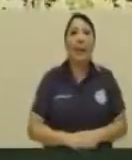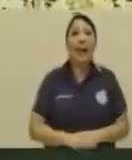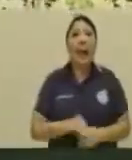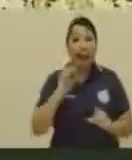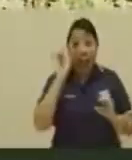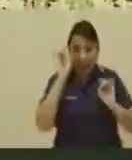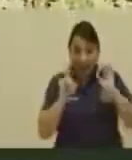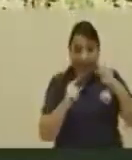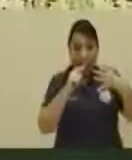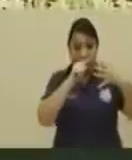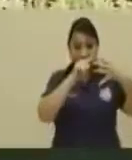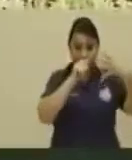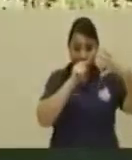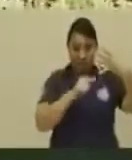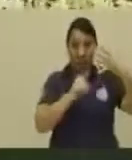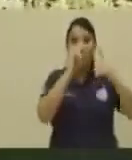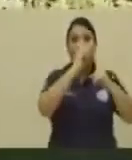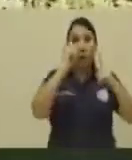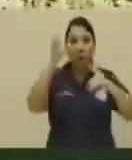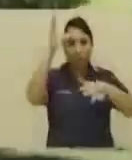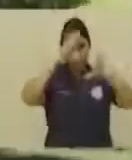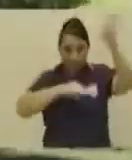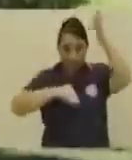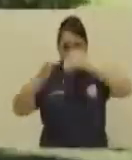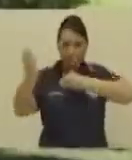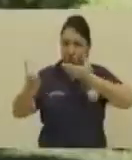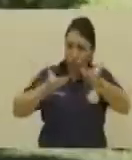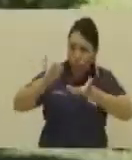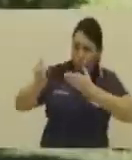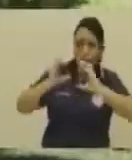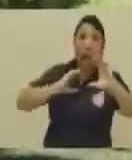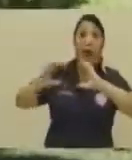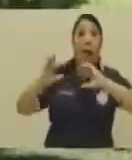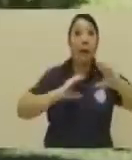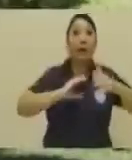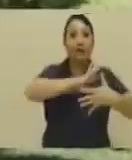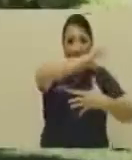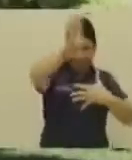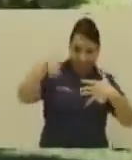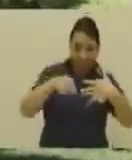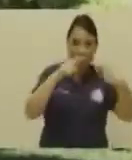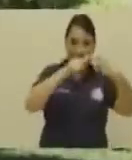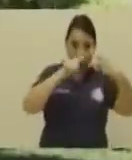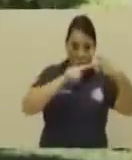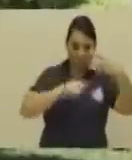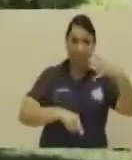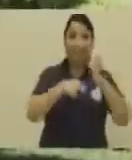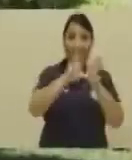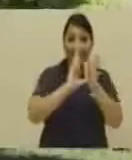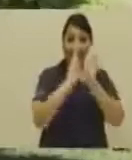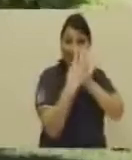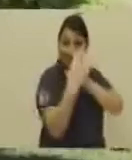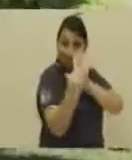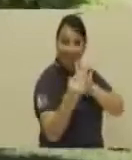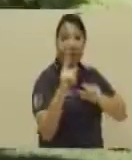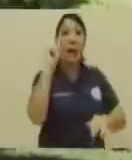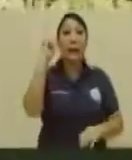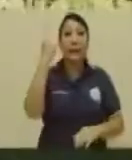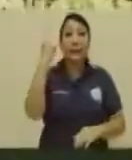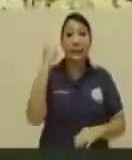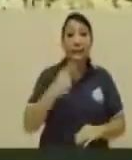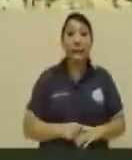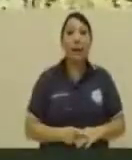mucho. Estas son algunas oraciones que estamos aprendiendo para la convivencia y ahora las vamos a hacer todas para